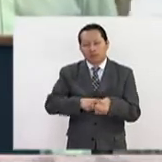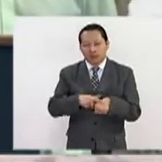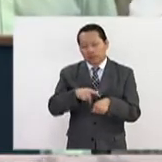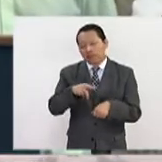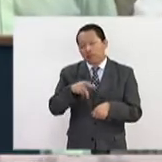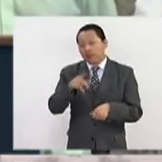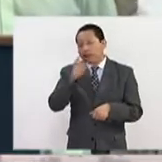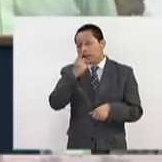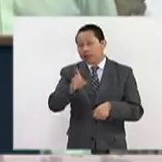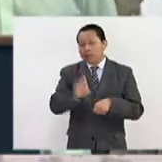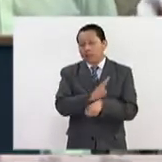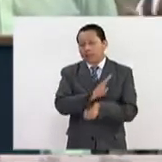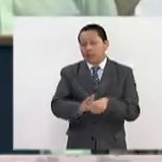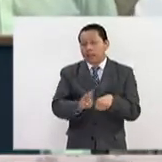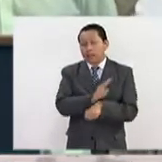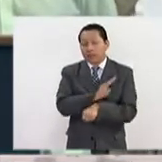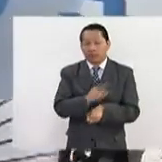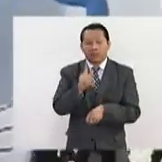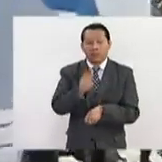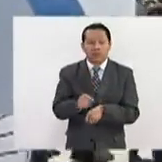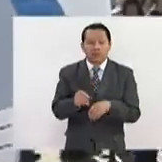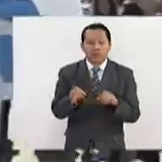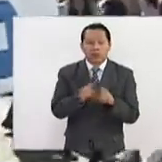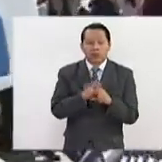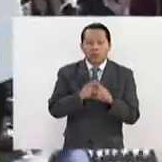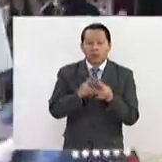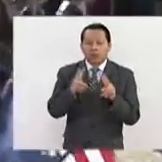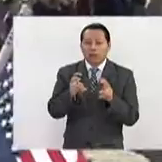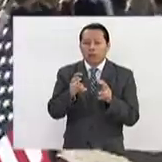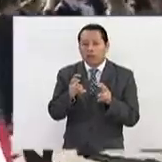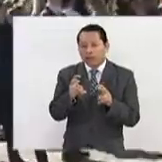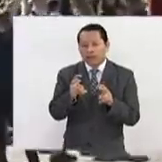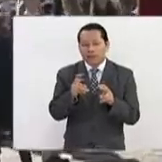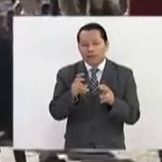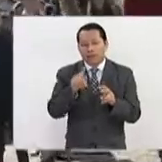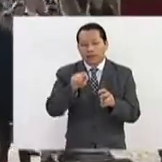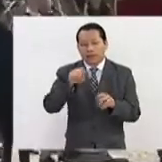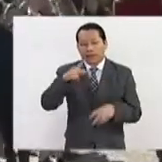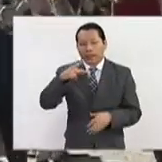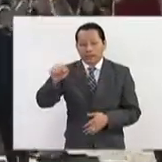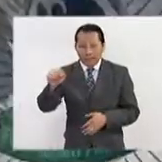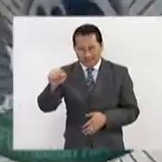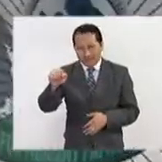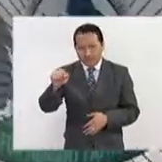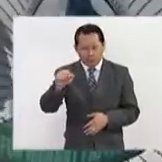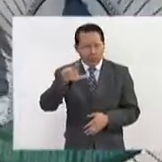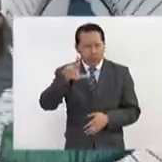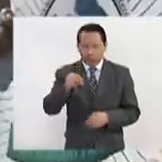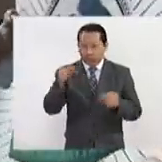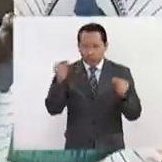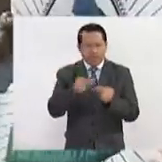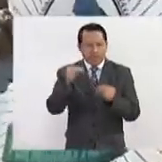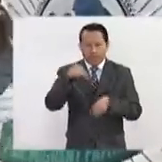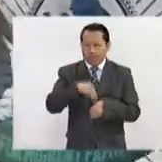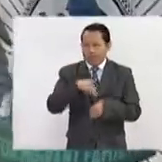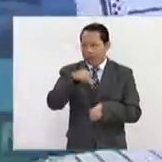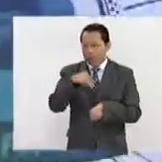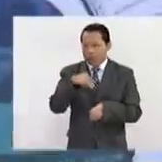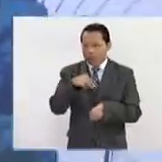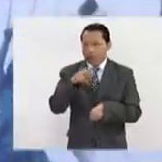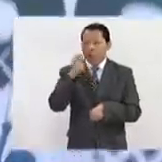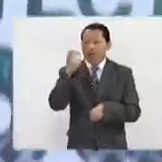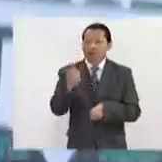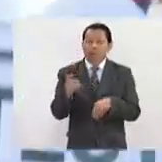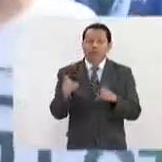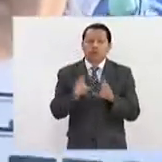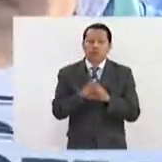dijo que el beneficio temporal, conocido por sus siglas en inglés como TPS, ya no es necesario en Nicaragua, por lo que el